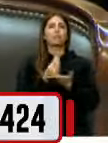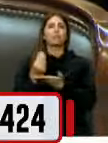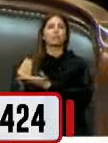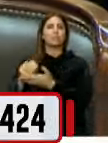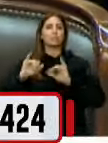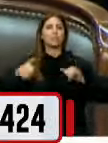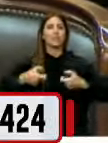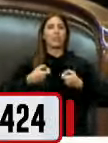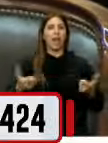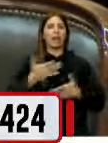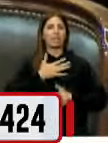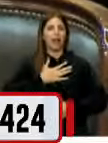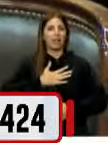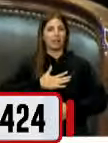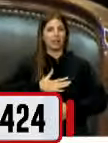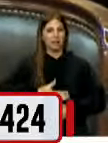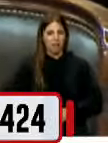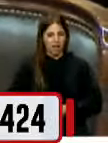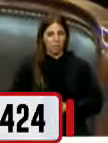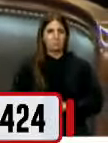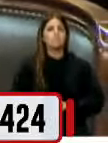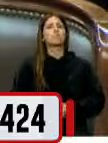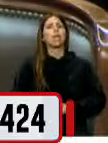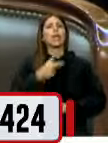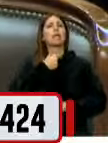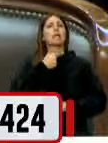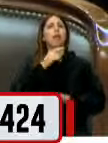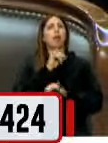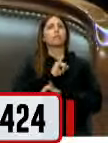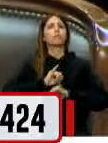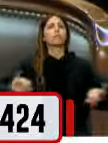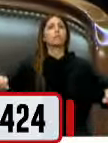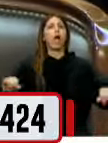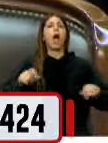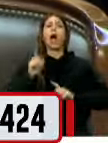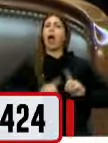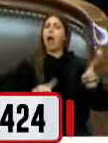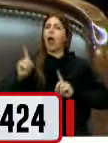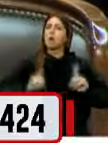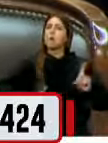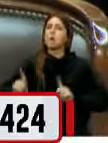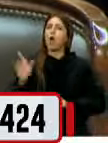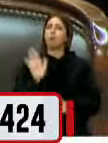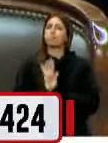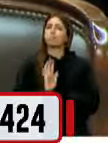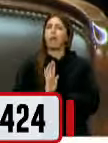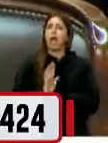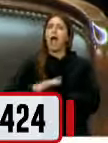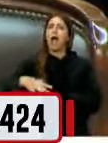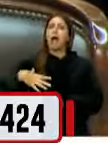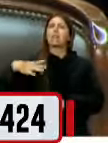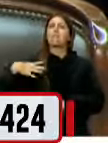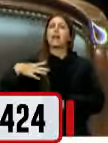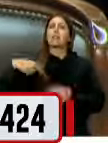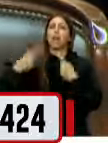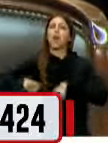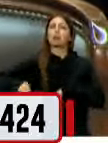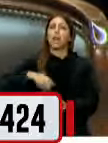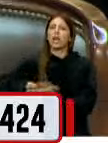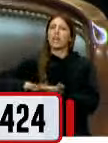¿Eh? 4 años no me aportaron. ¿Eh? Esto es lo que da este sistema. Y ahora